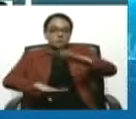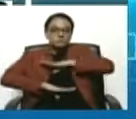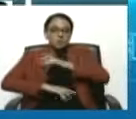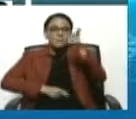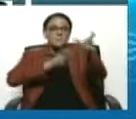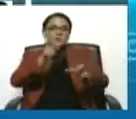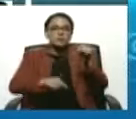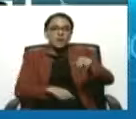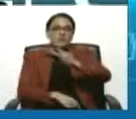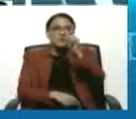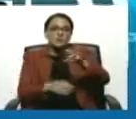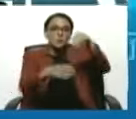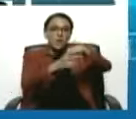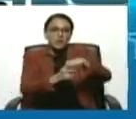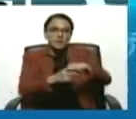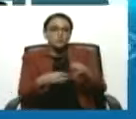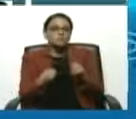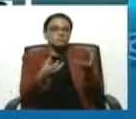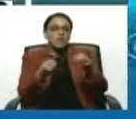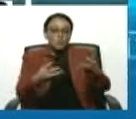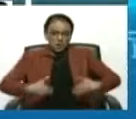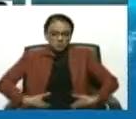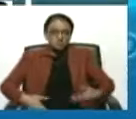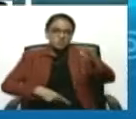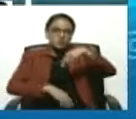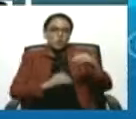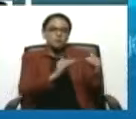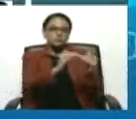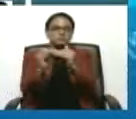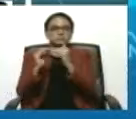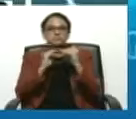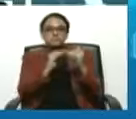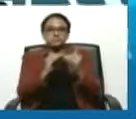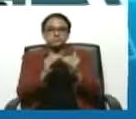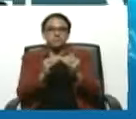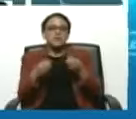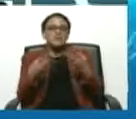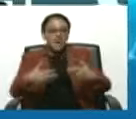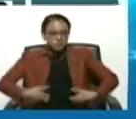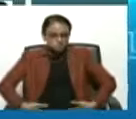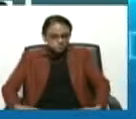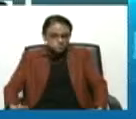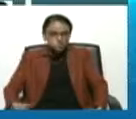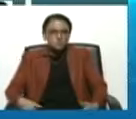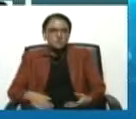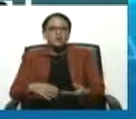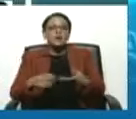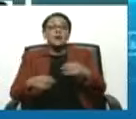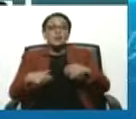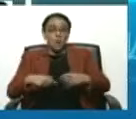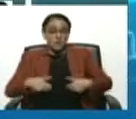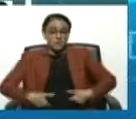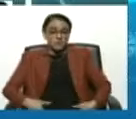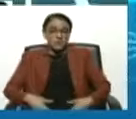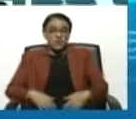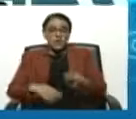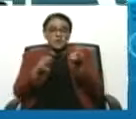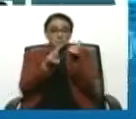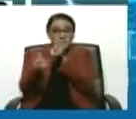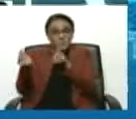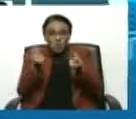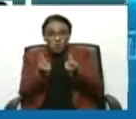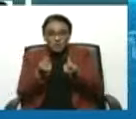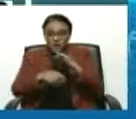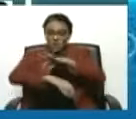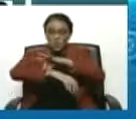Venezuela y produzca riqueza también, produzca riqueza física y